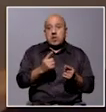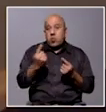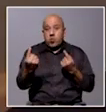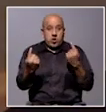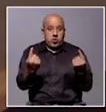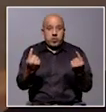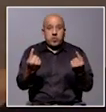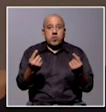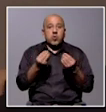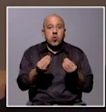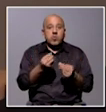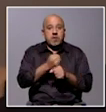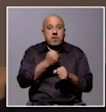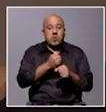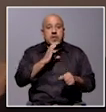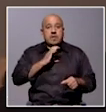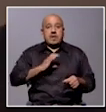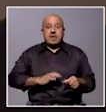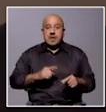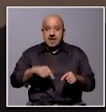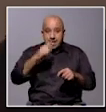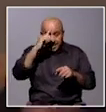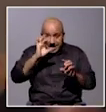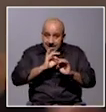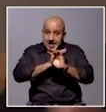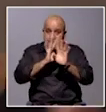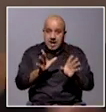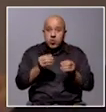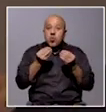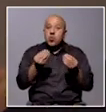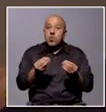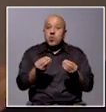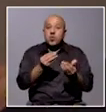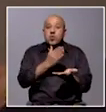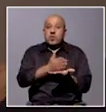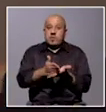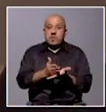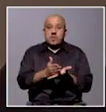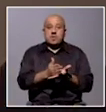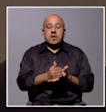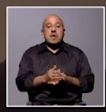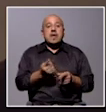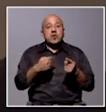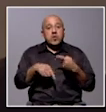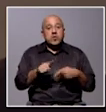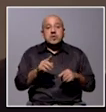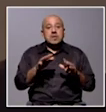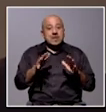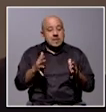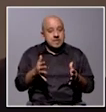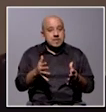y otras partes y que los límites quieren más manifiestos que de costumbre es decir